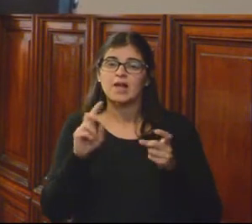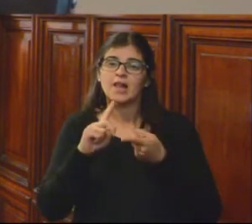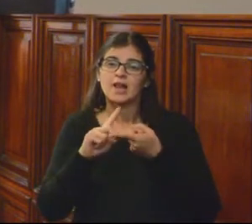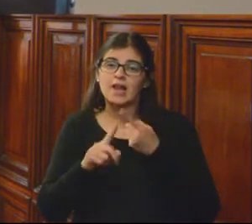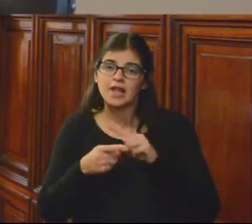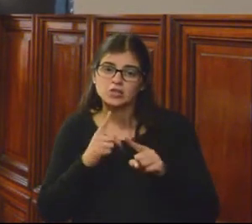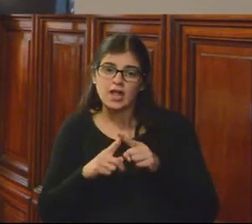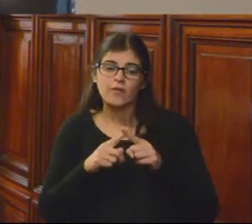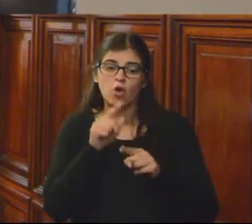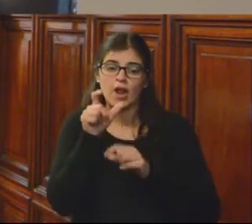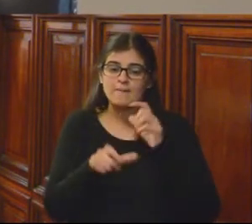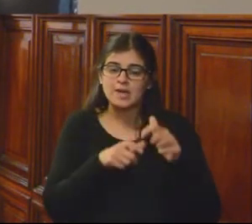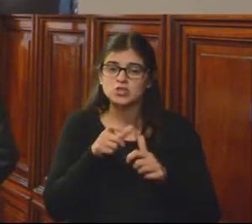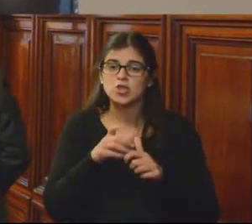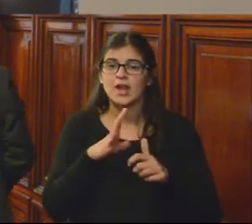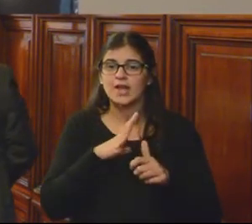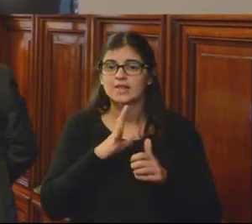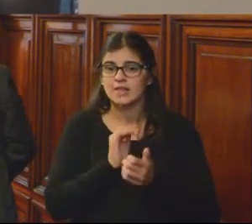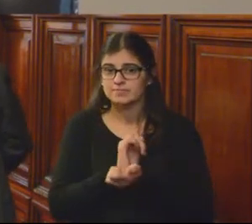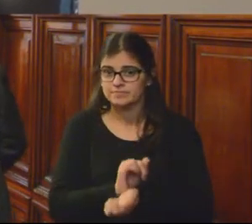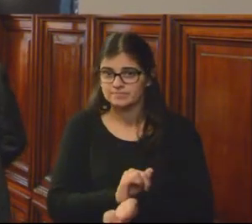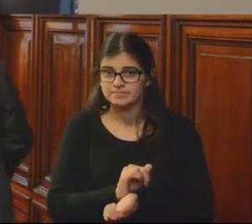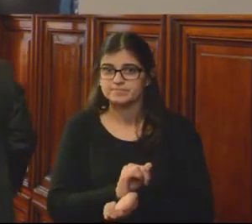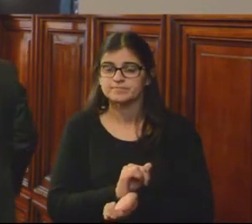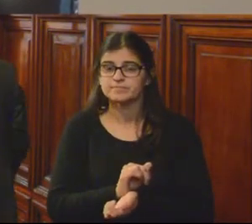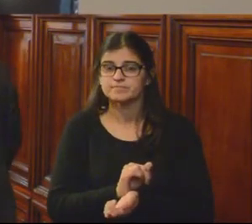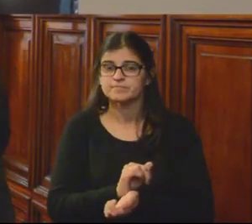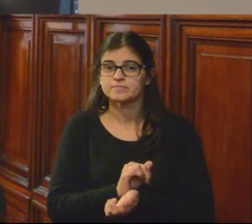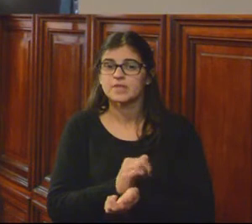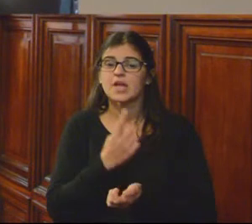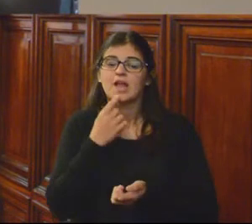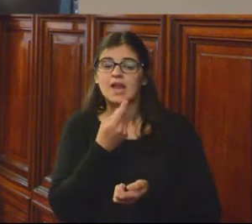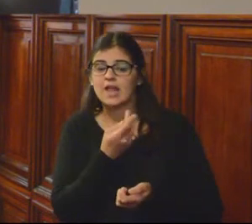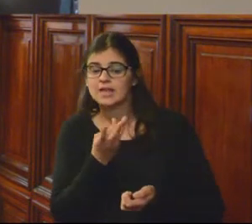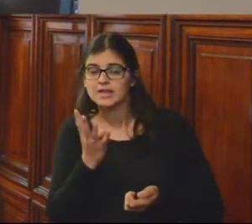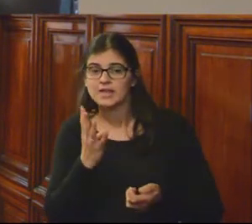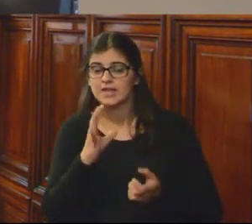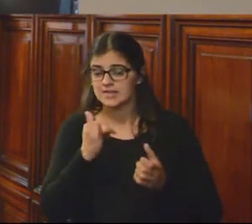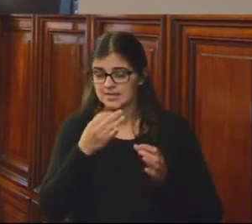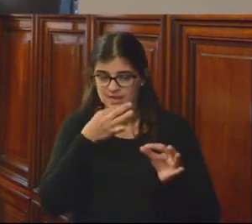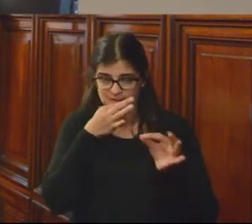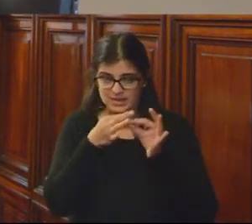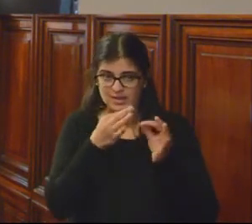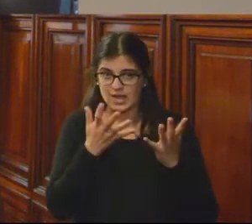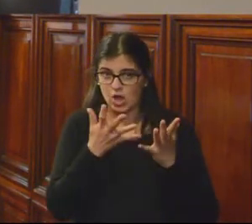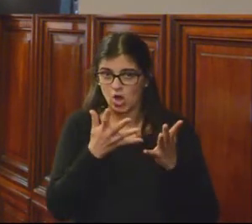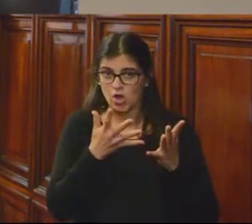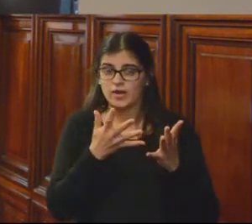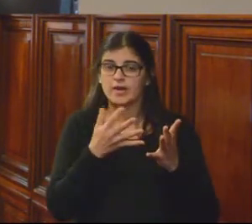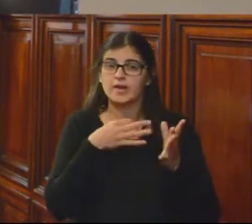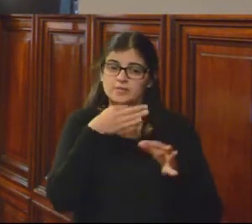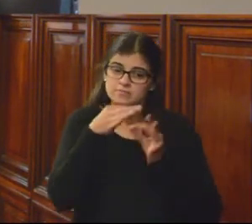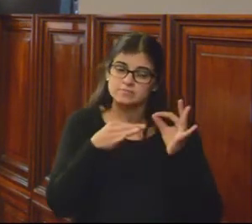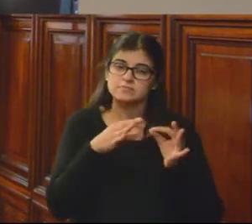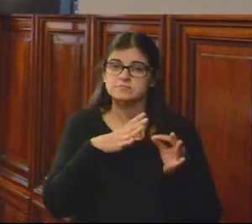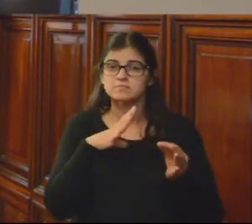relacionados con las personas privadas de libertad. Las cifras que acabamos de recibir de que habría